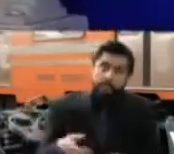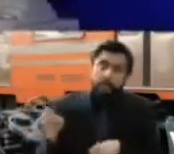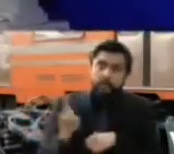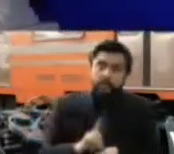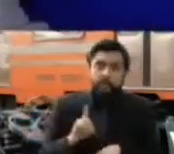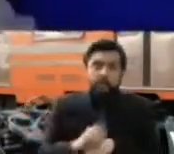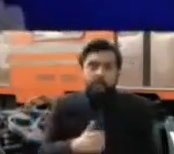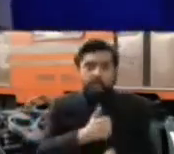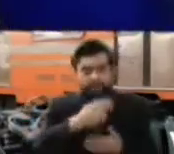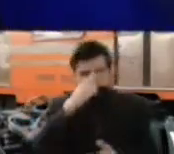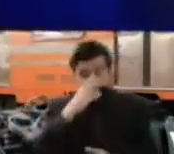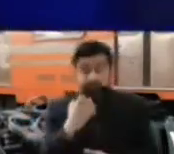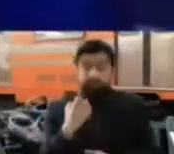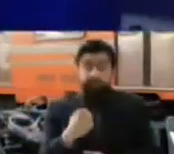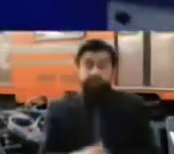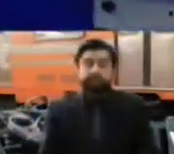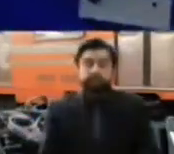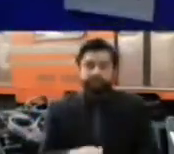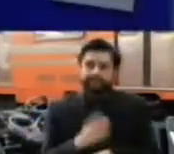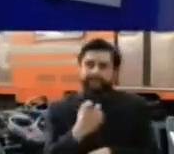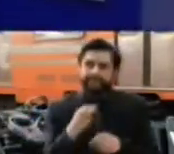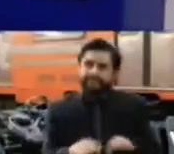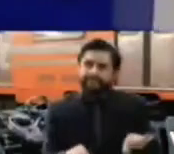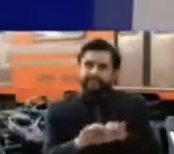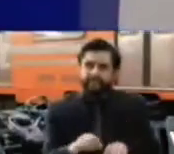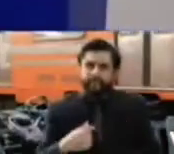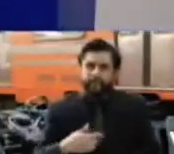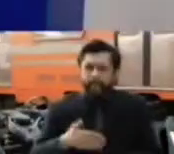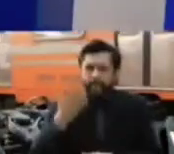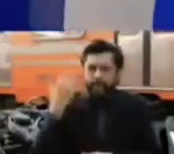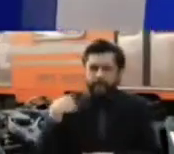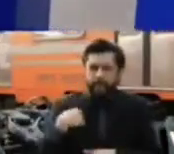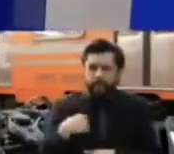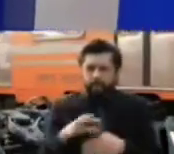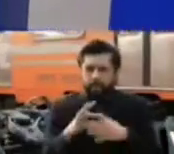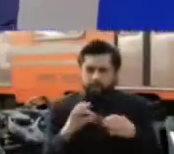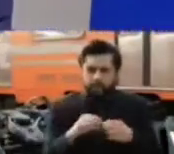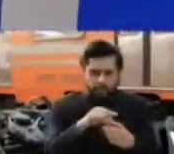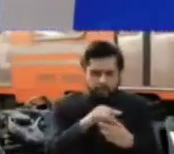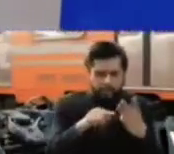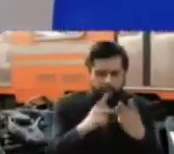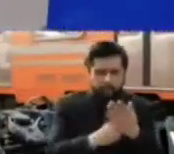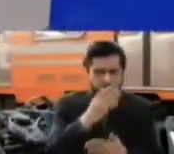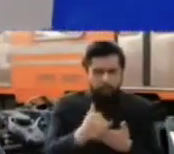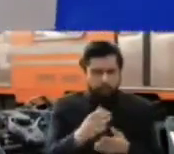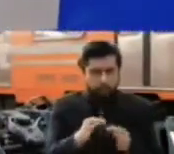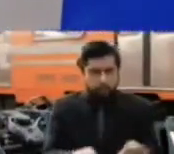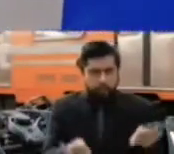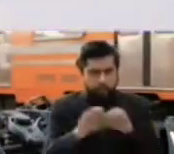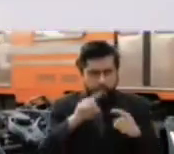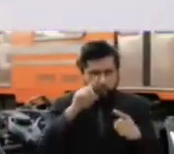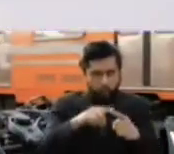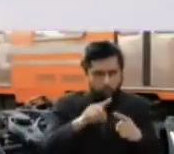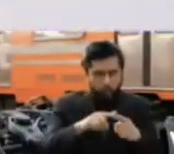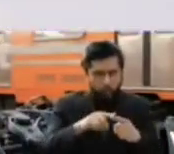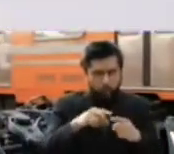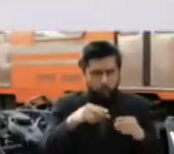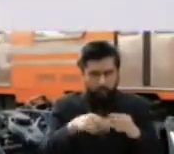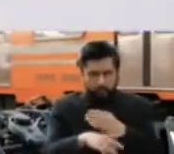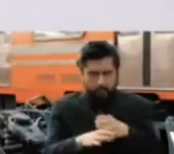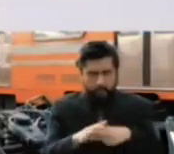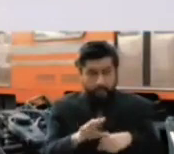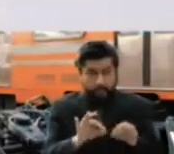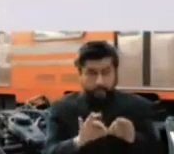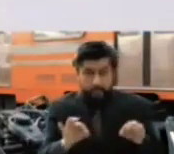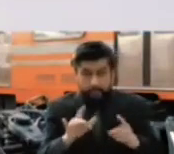retorno. En ese entonces hablamos de 3 proyectos prioritarios. 1, el proyecto de modernización de la red